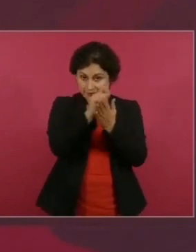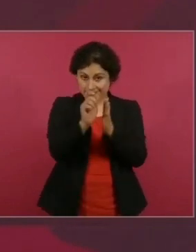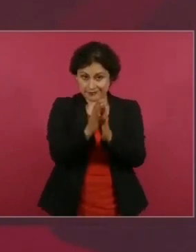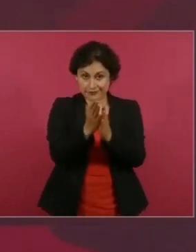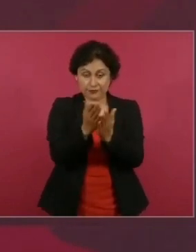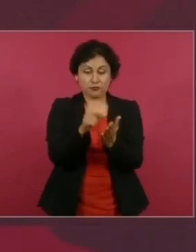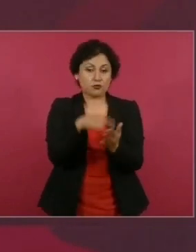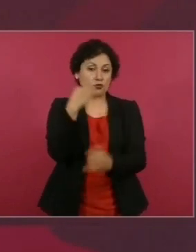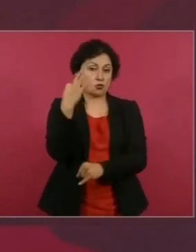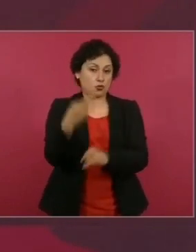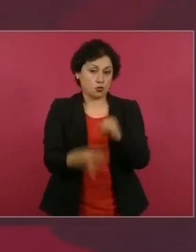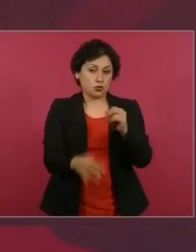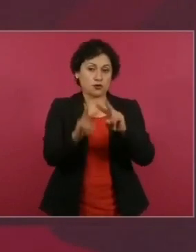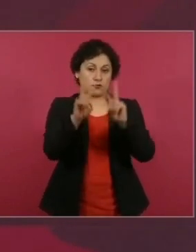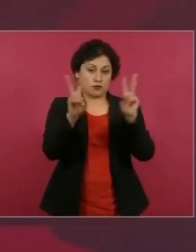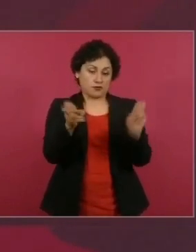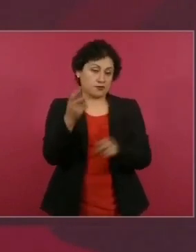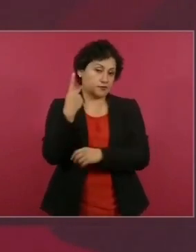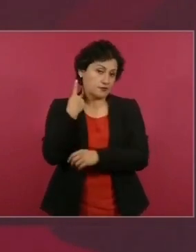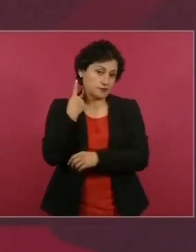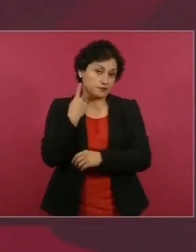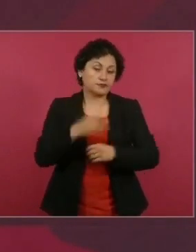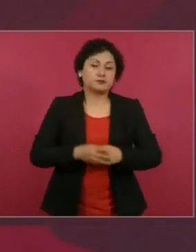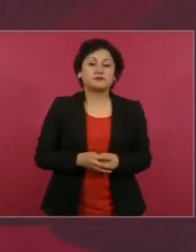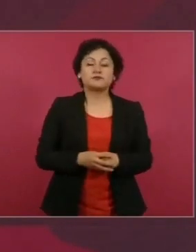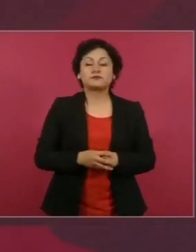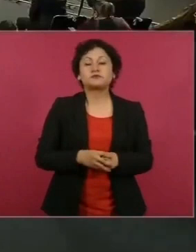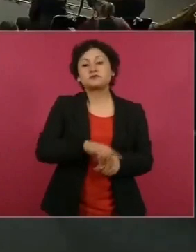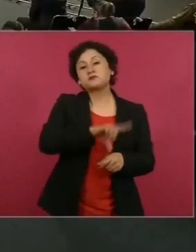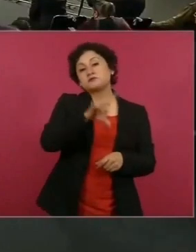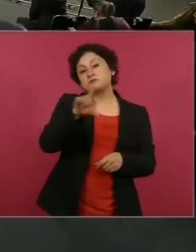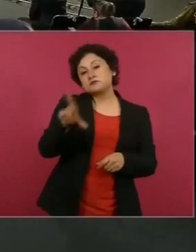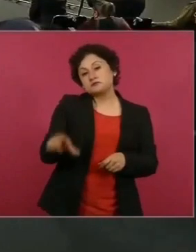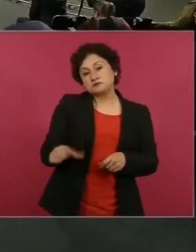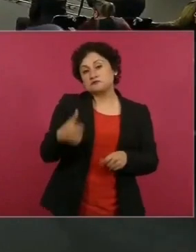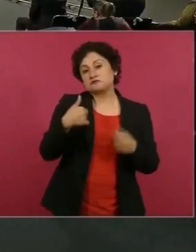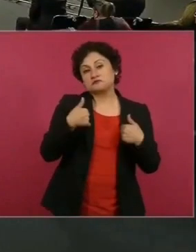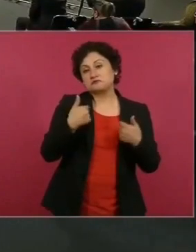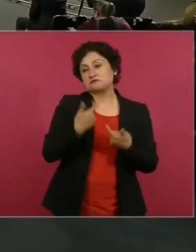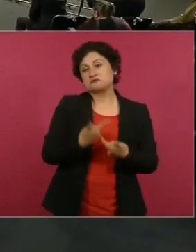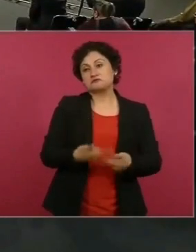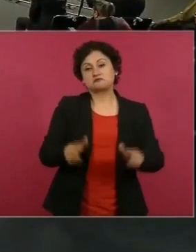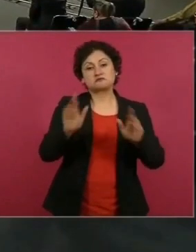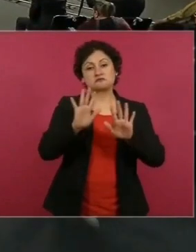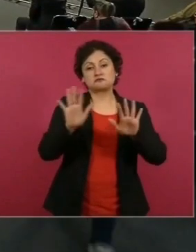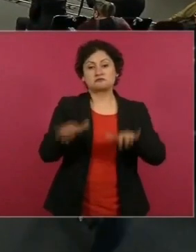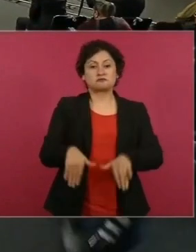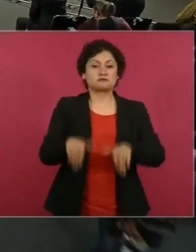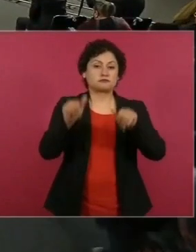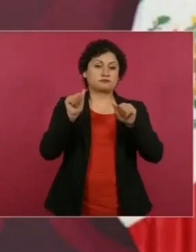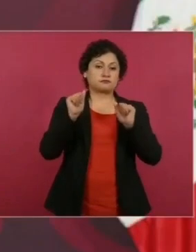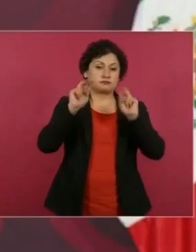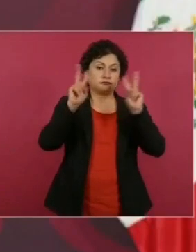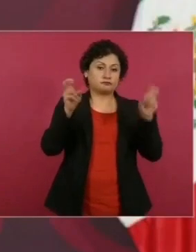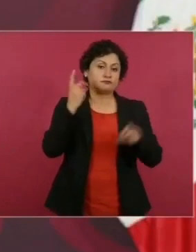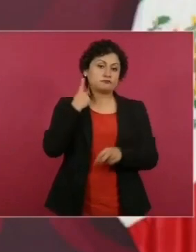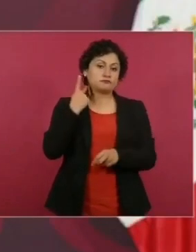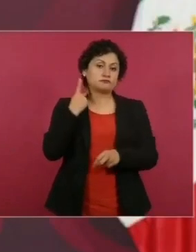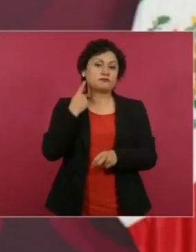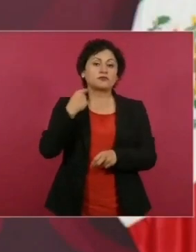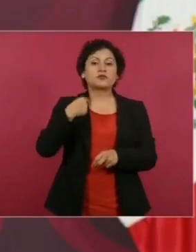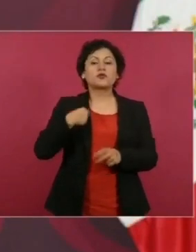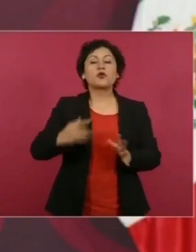Entonces, no voy a participar en nada. Esto por lo del Senado,